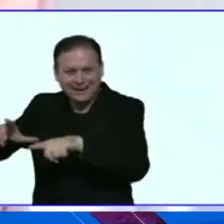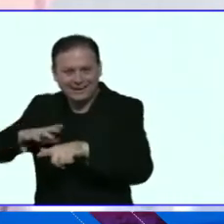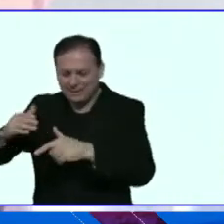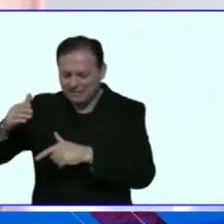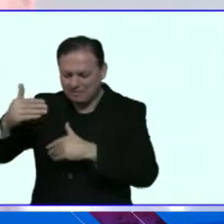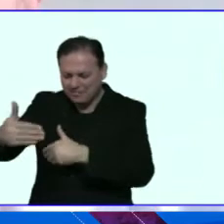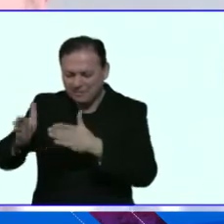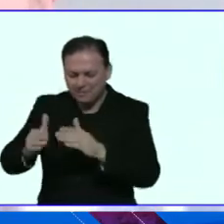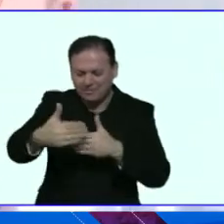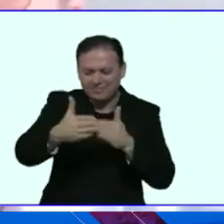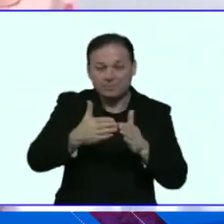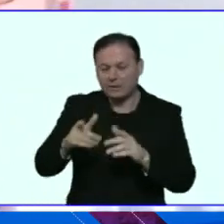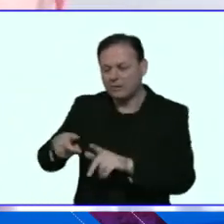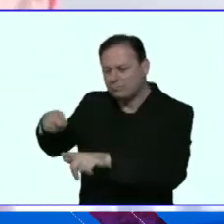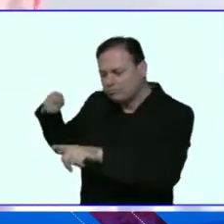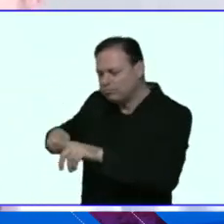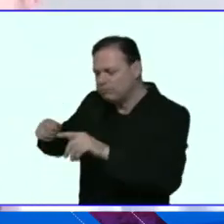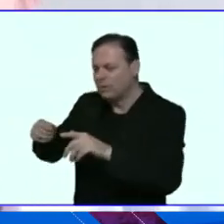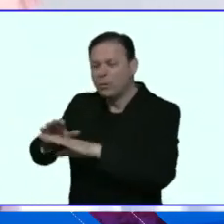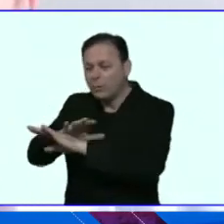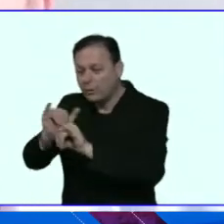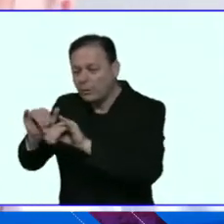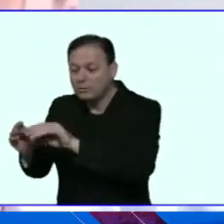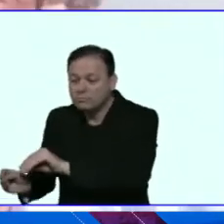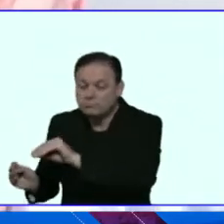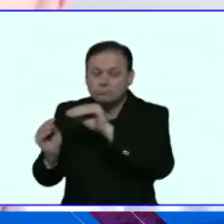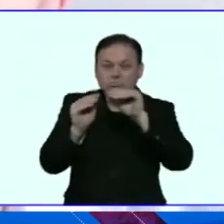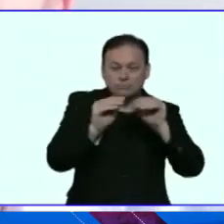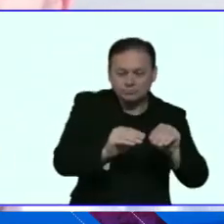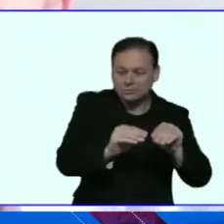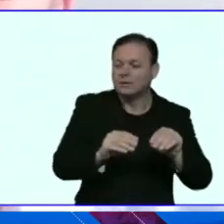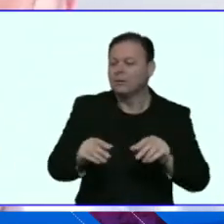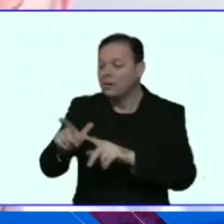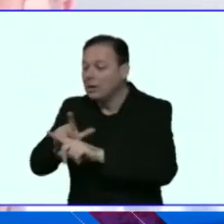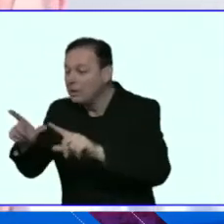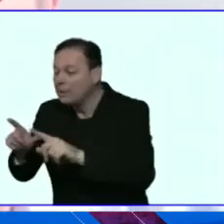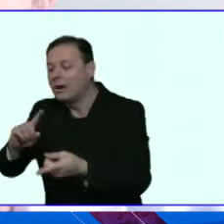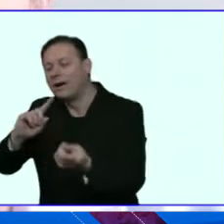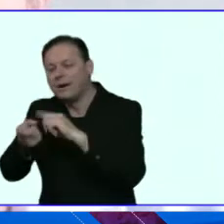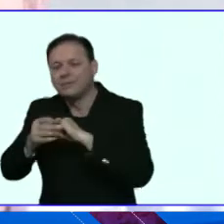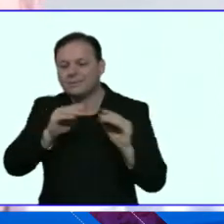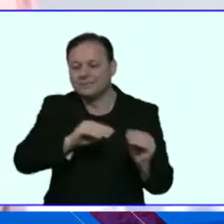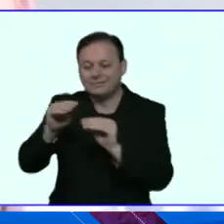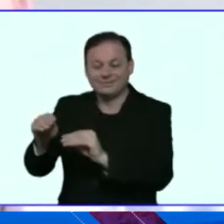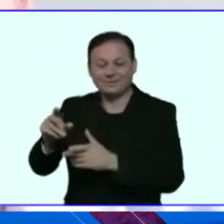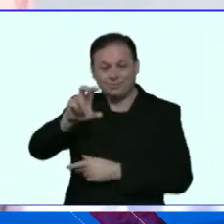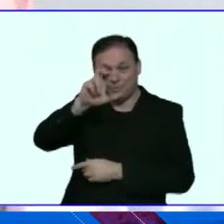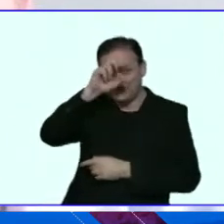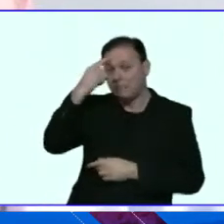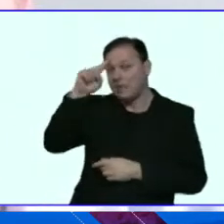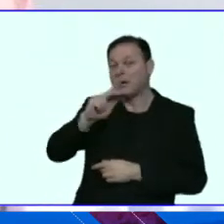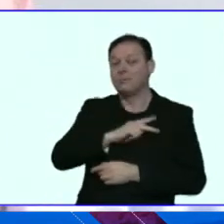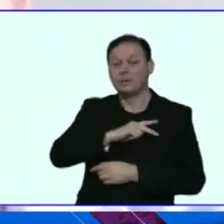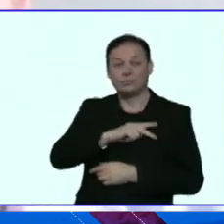entendimiento, ¿por qué no se podría fumigar y arreglar esto? Sí, es para la gente, es para la gente.